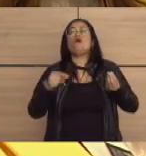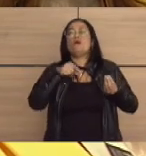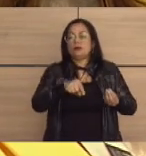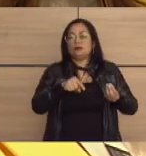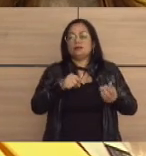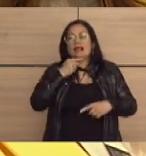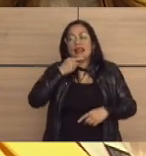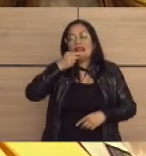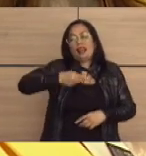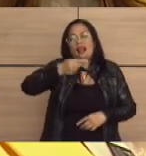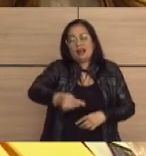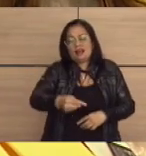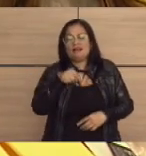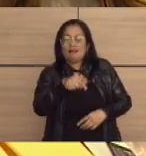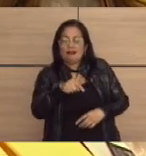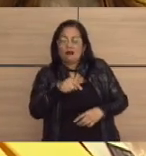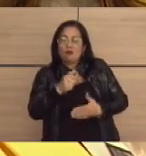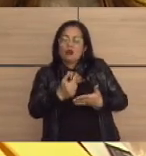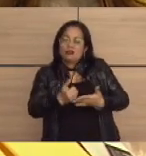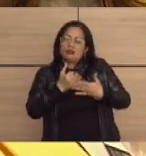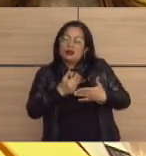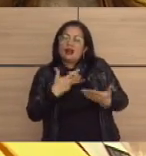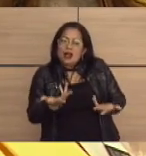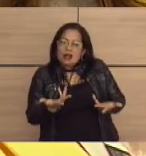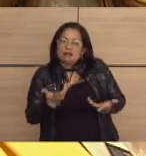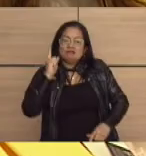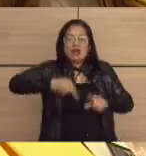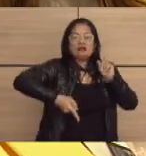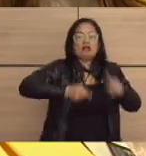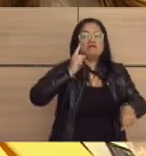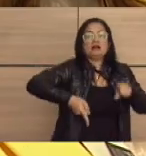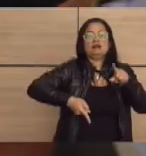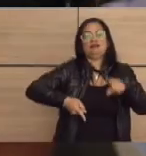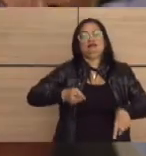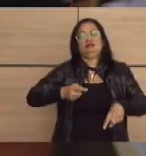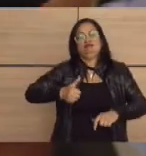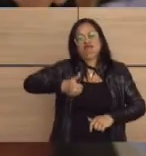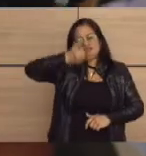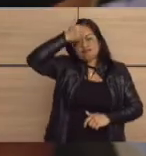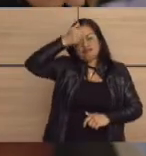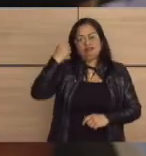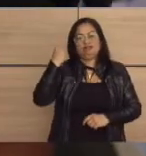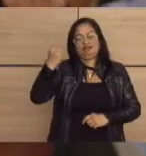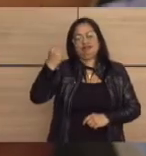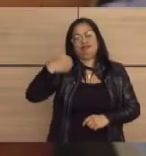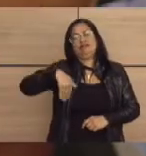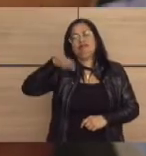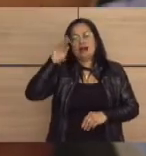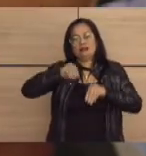lengua, y esta lengua terminó imponiéndose como lengua del